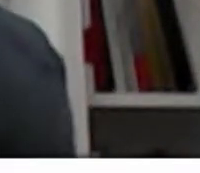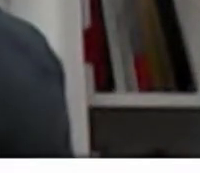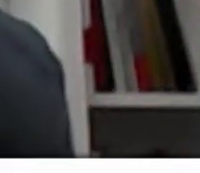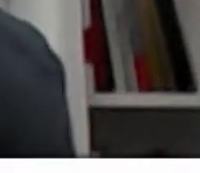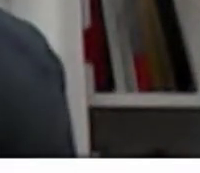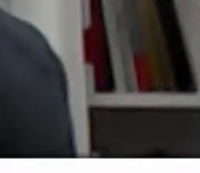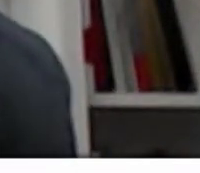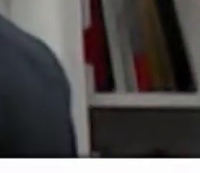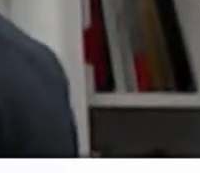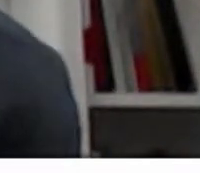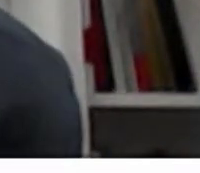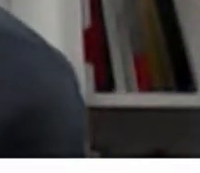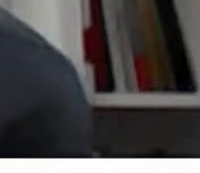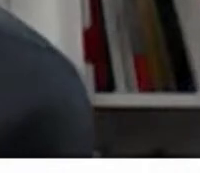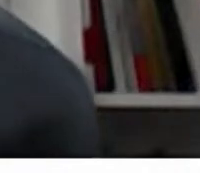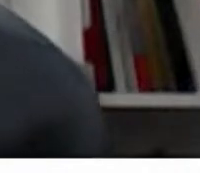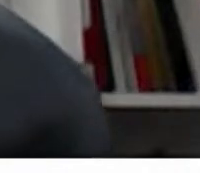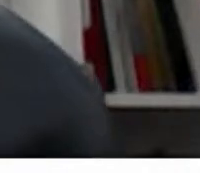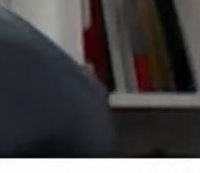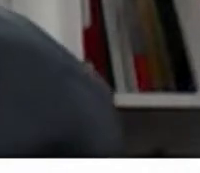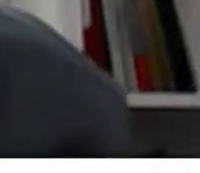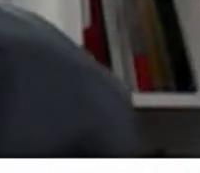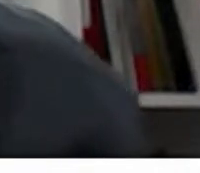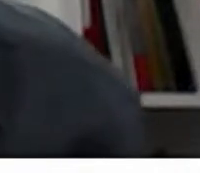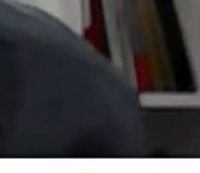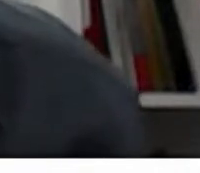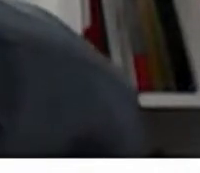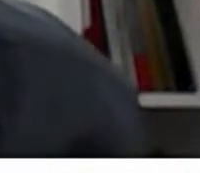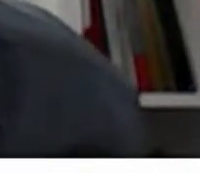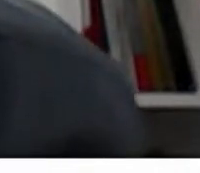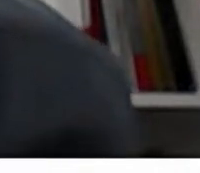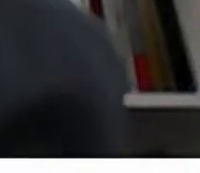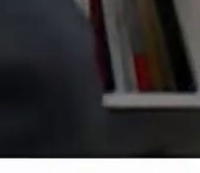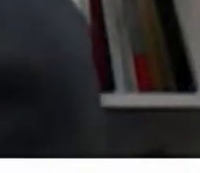el expediente 42.749 de la diputada